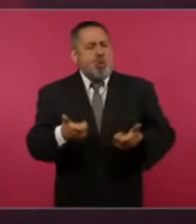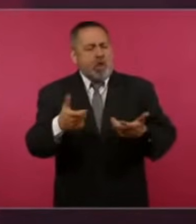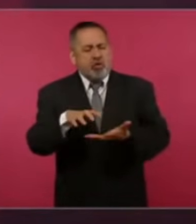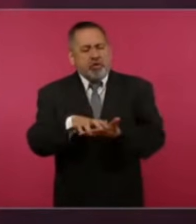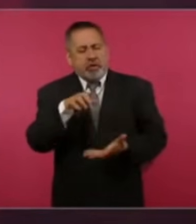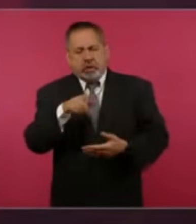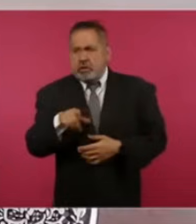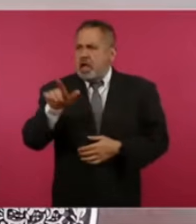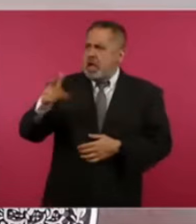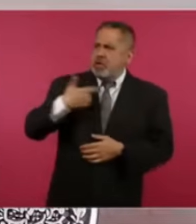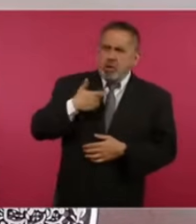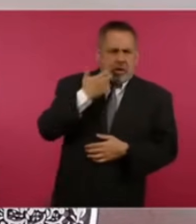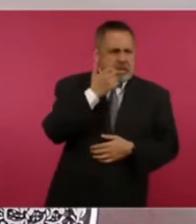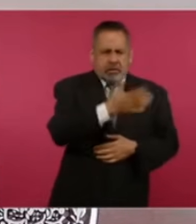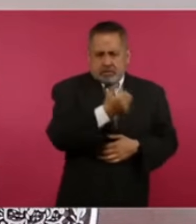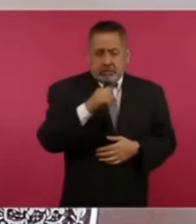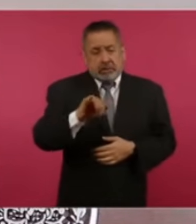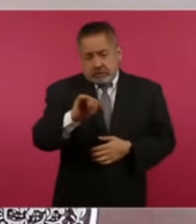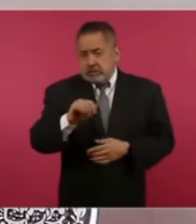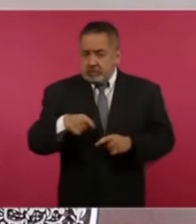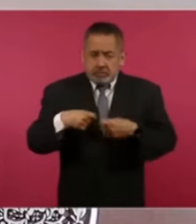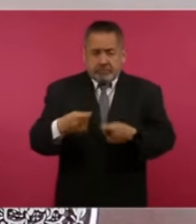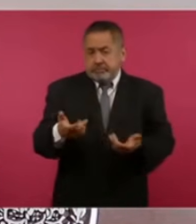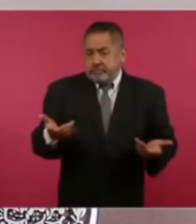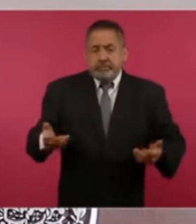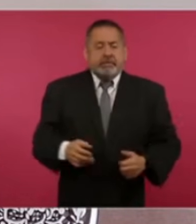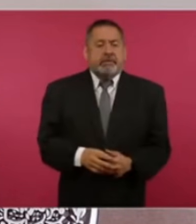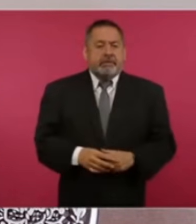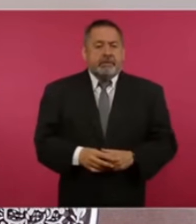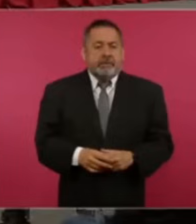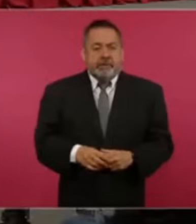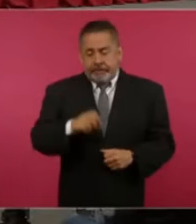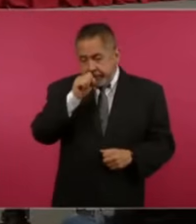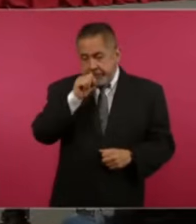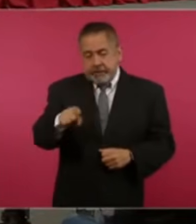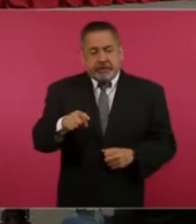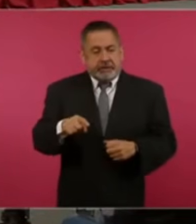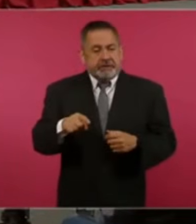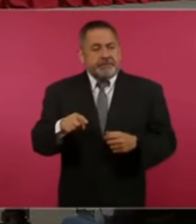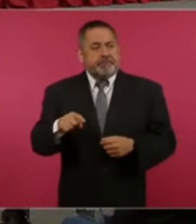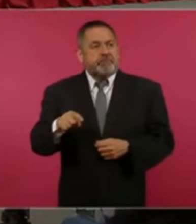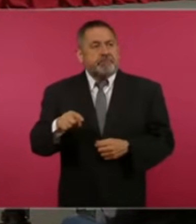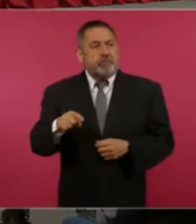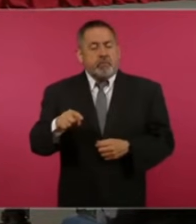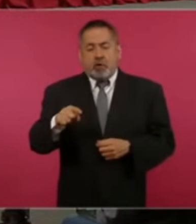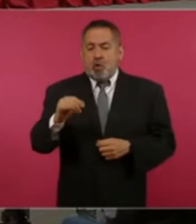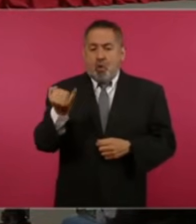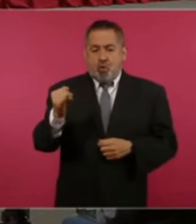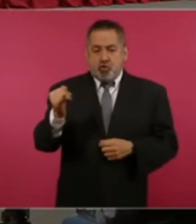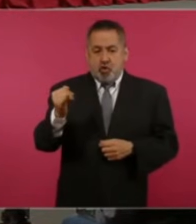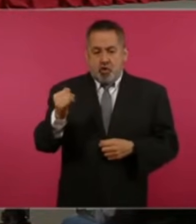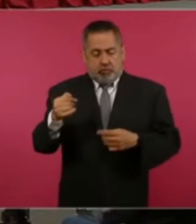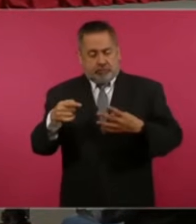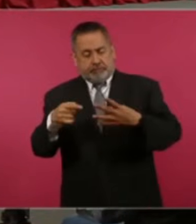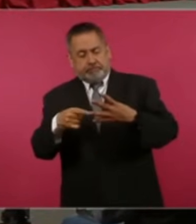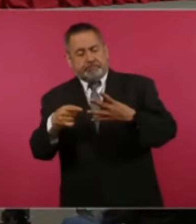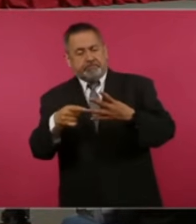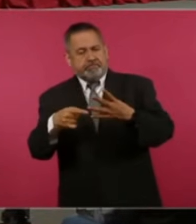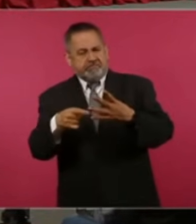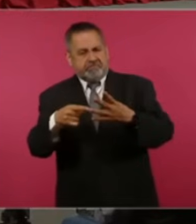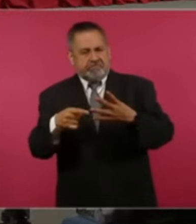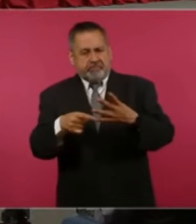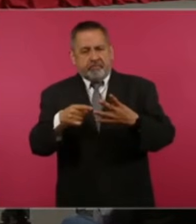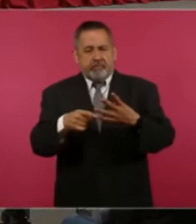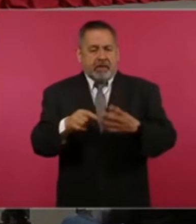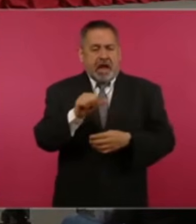poder reclamarlos. Finalmente, durante la segunda quincena de junio, las